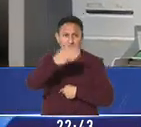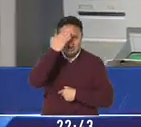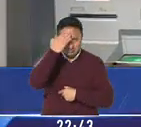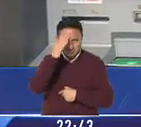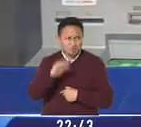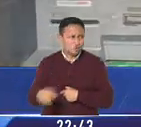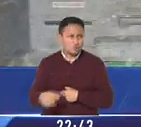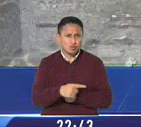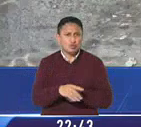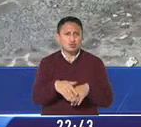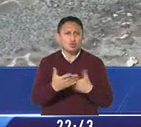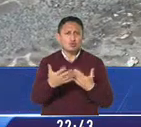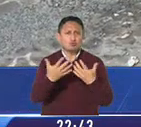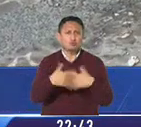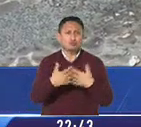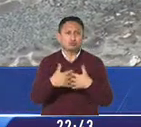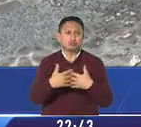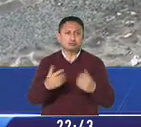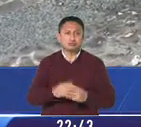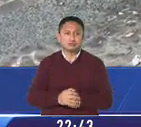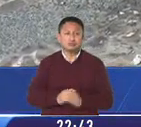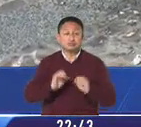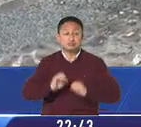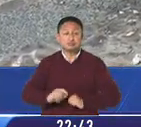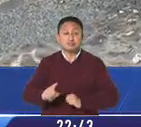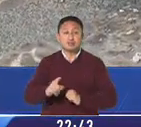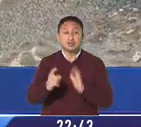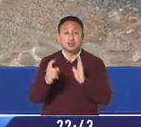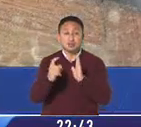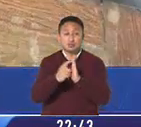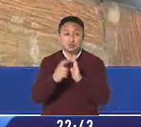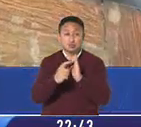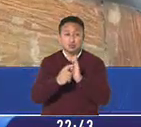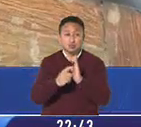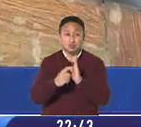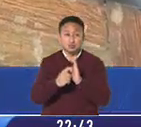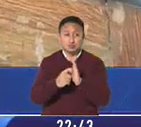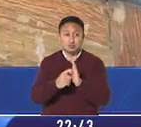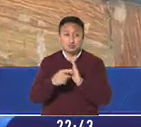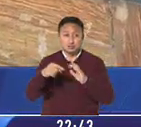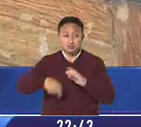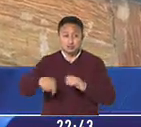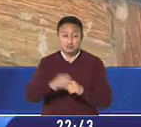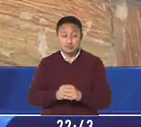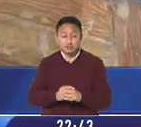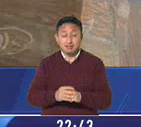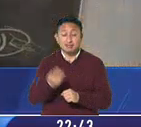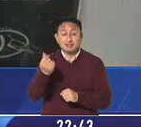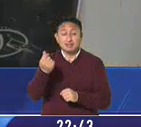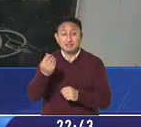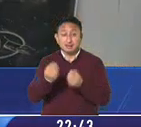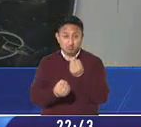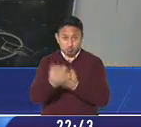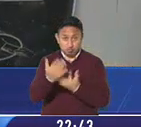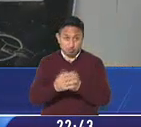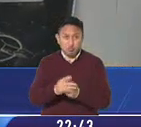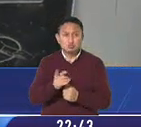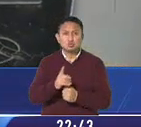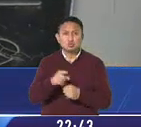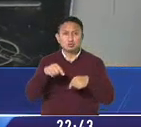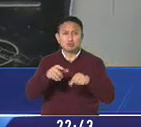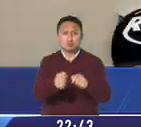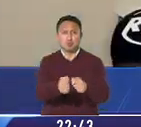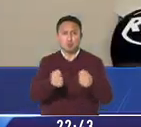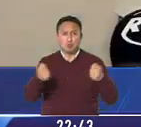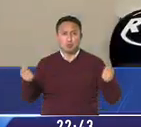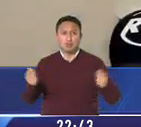cómo funciona la máquina automática, ya que con la soldadura no quemaron el compartimiento donde estaba el dinero, siendo este